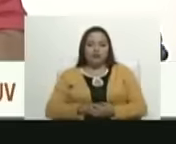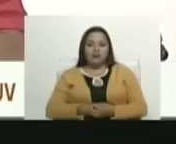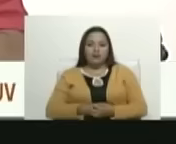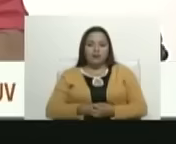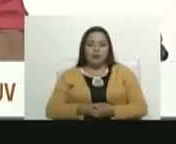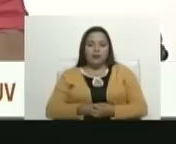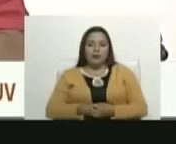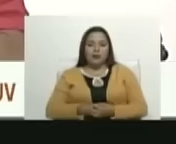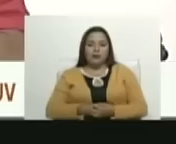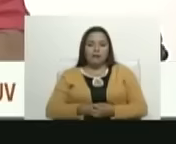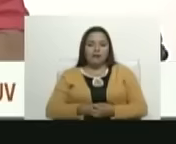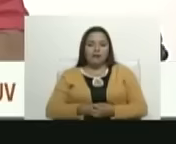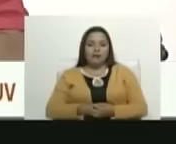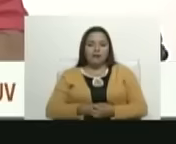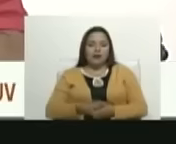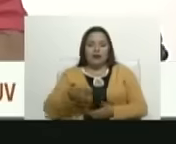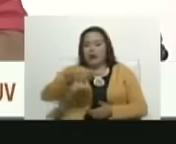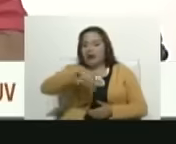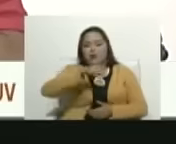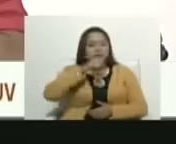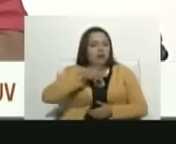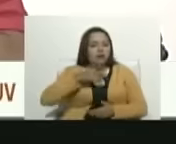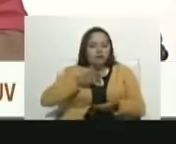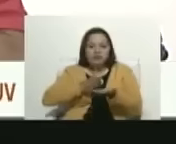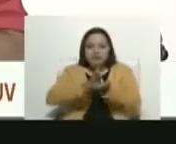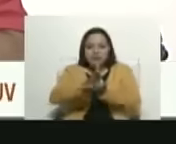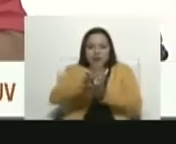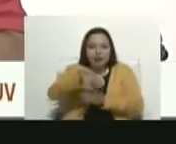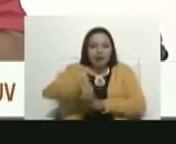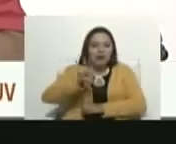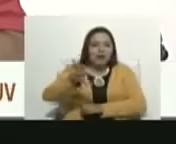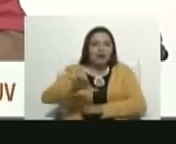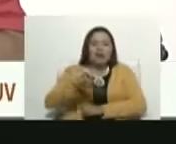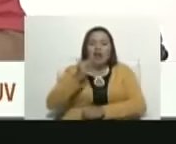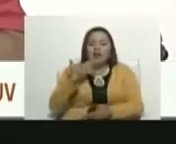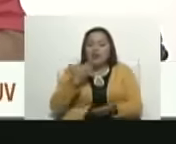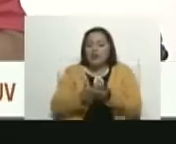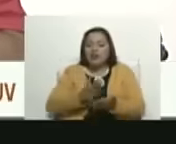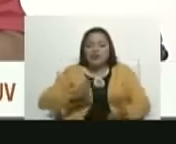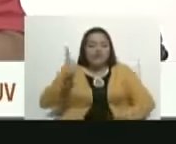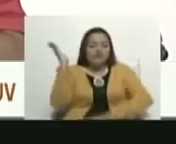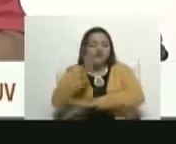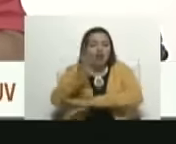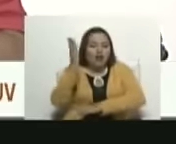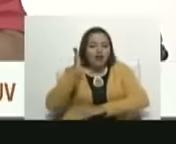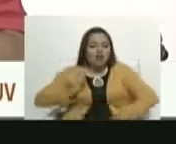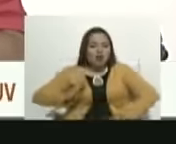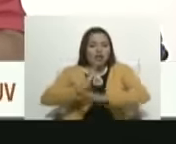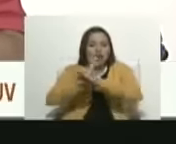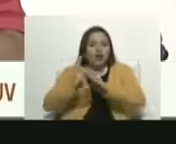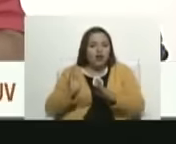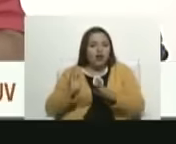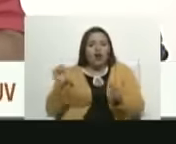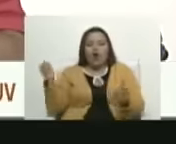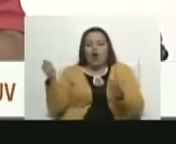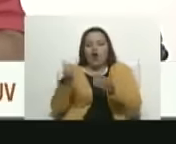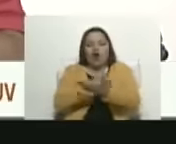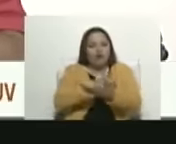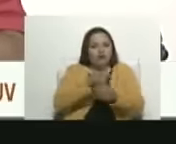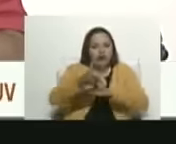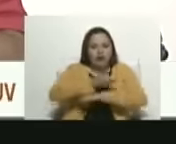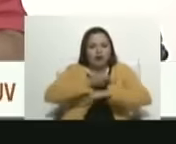Ellos no han estado en sintonía con este país. Han pedido sanciones, bloqueos, golpes de